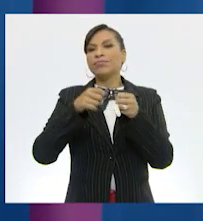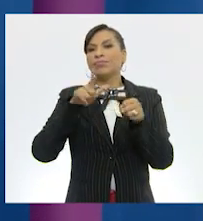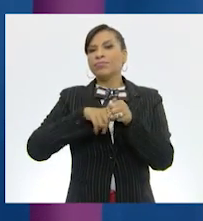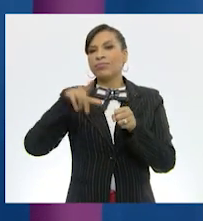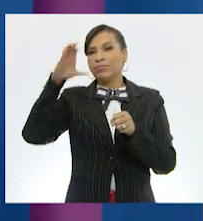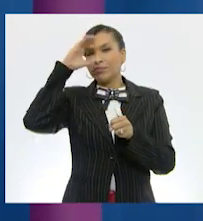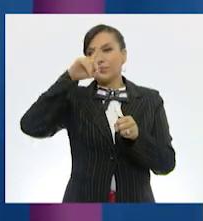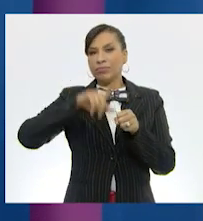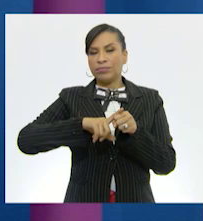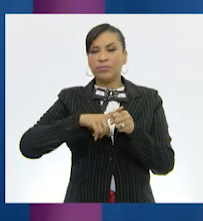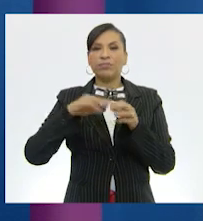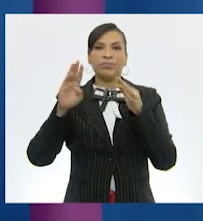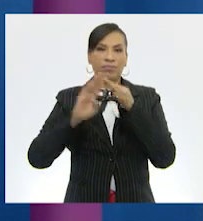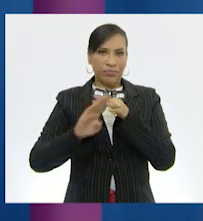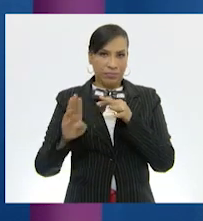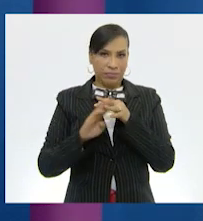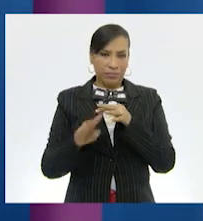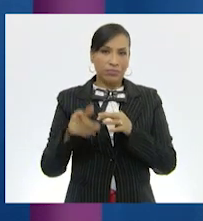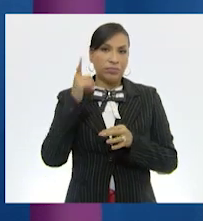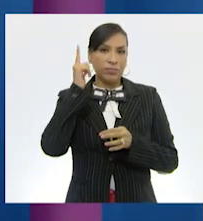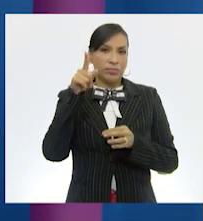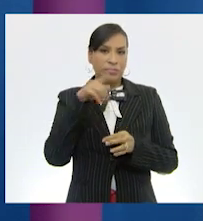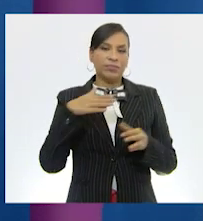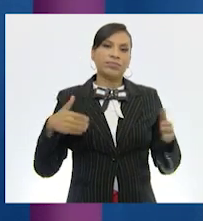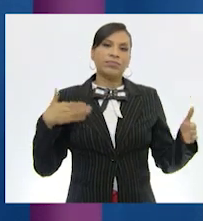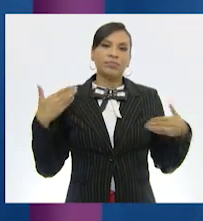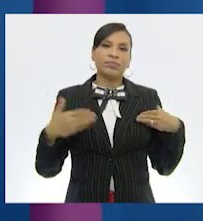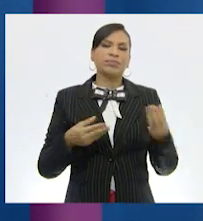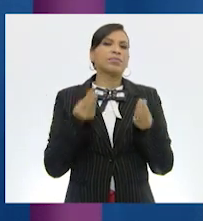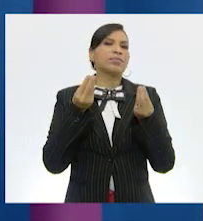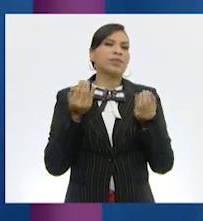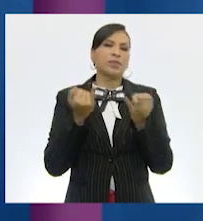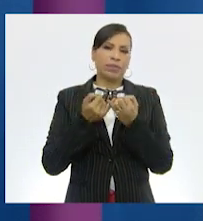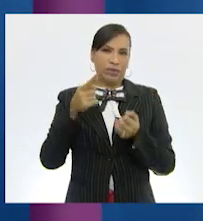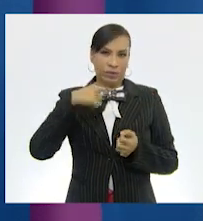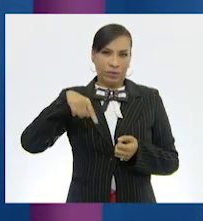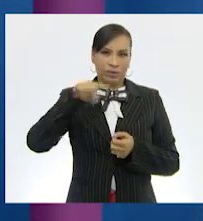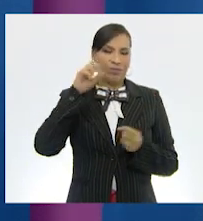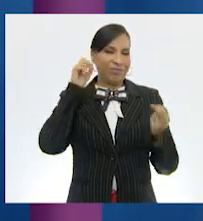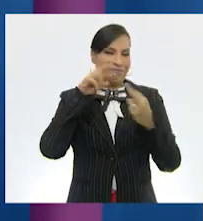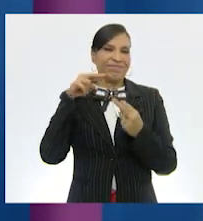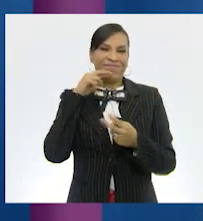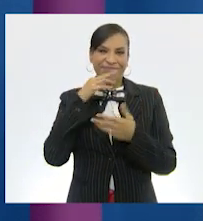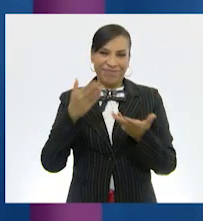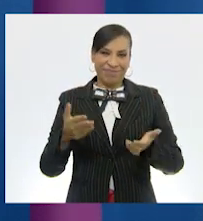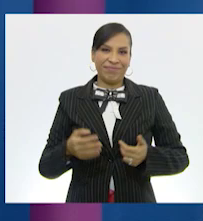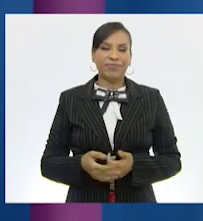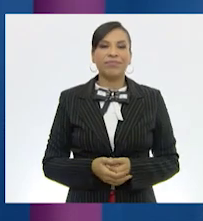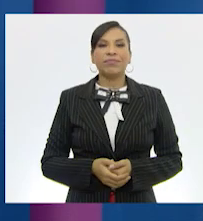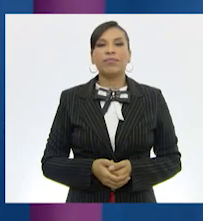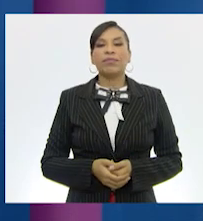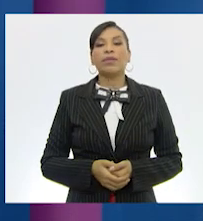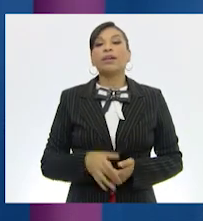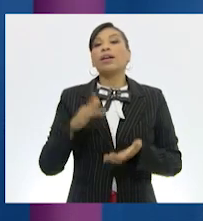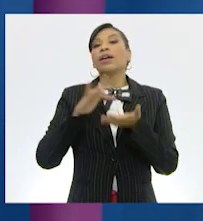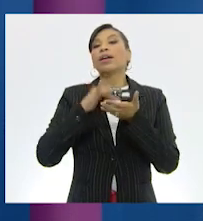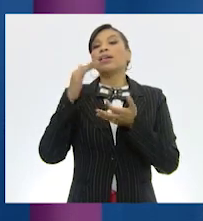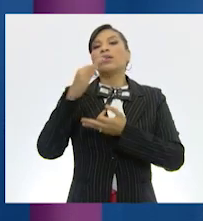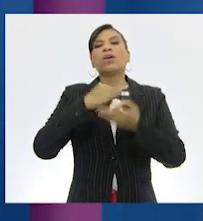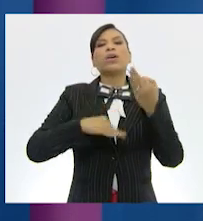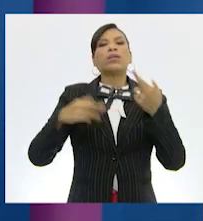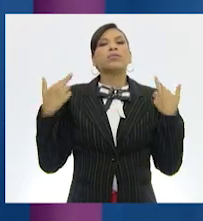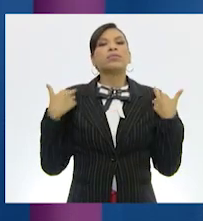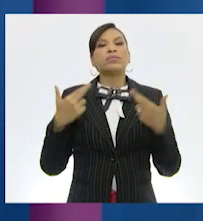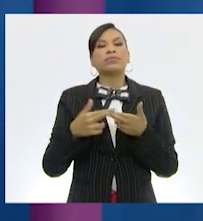y culturales de la migración y espero que lo hayan disfrutado tanto como nosotras. Hasta la próxima. Agradecemos a todos